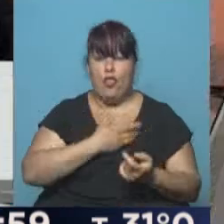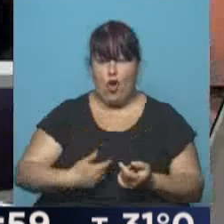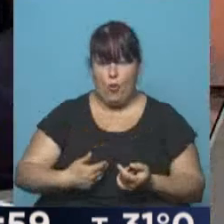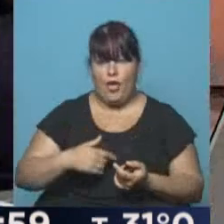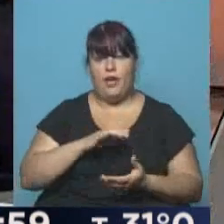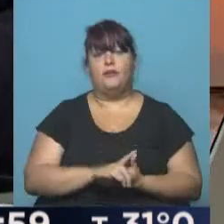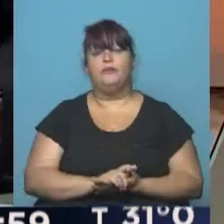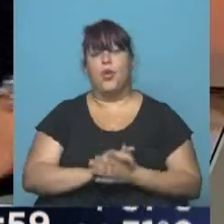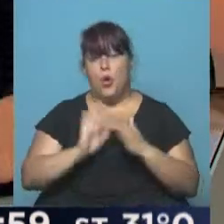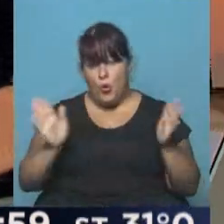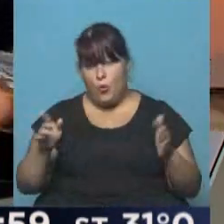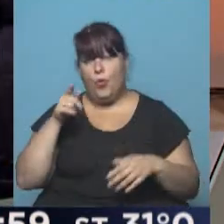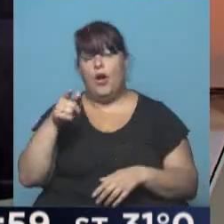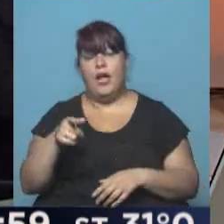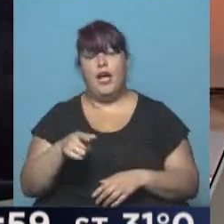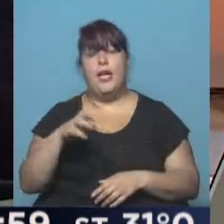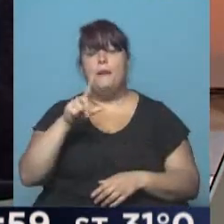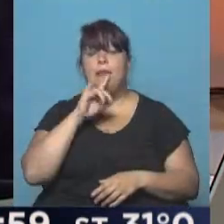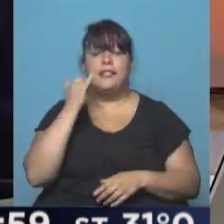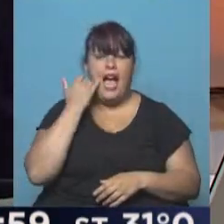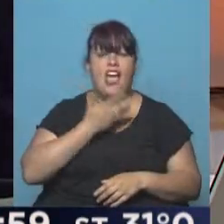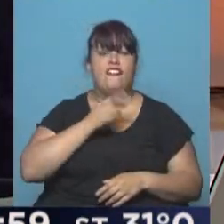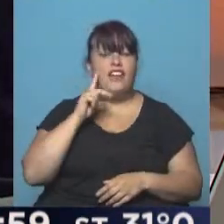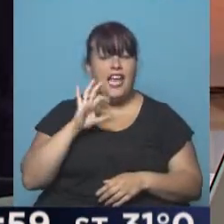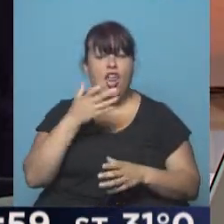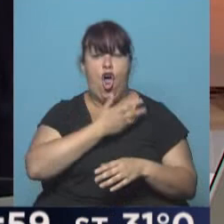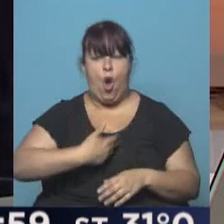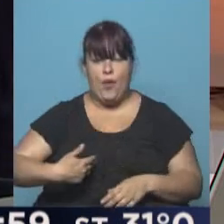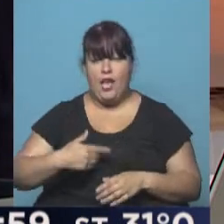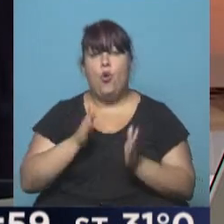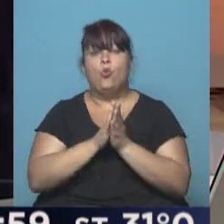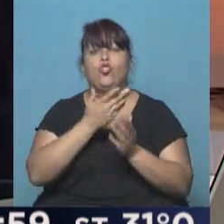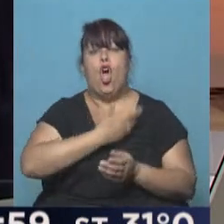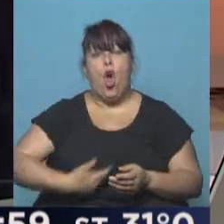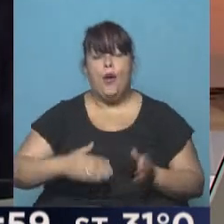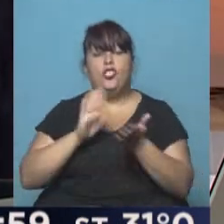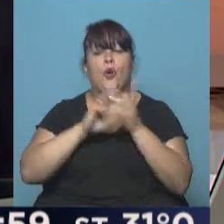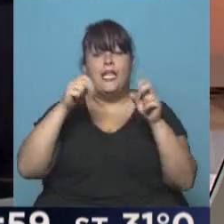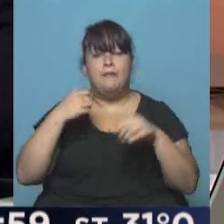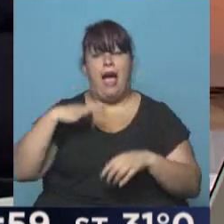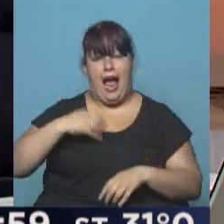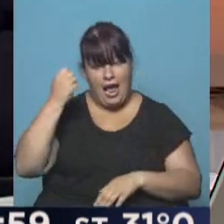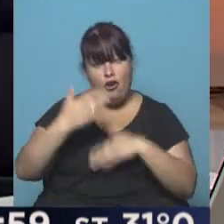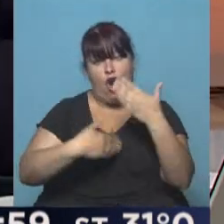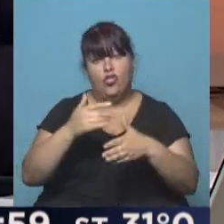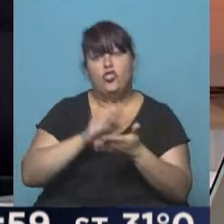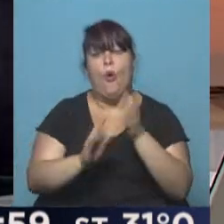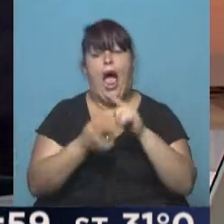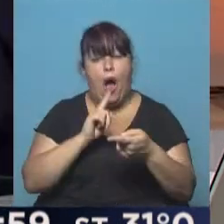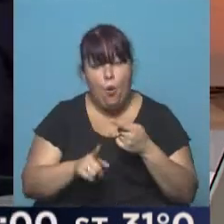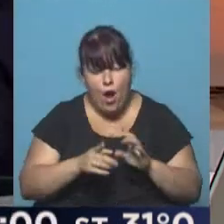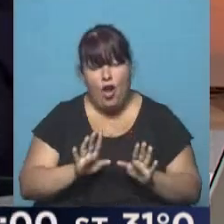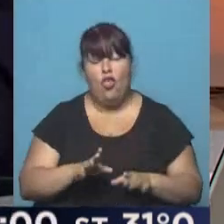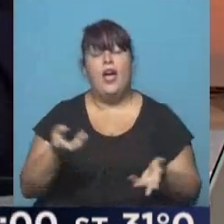debe... Bueno, ahí estaba Pratgay y Frigerio por parte del gobierno con gobernadores por el tema de ganancias. Avanzando sobre lo que es este acuerdo,